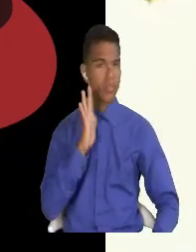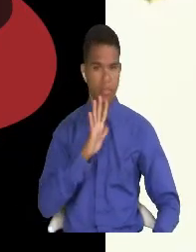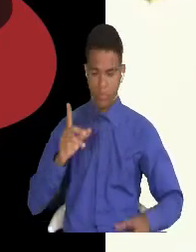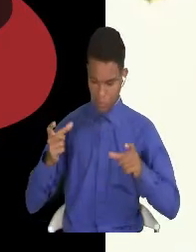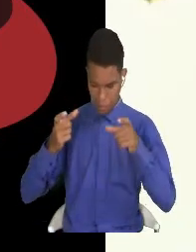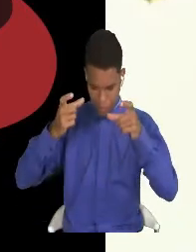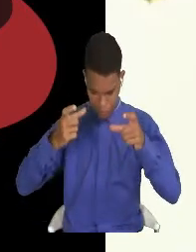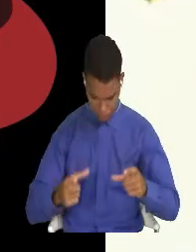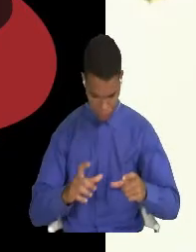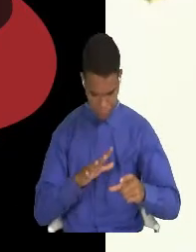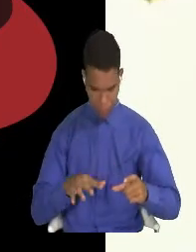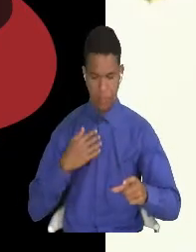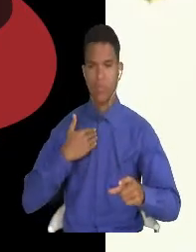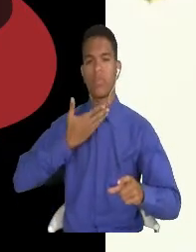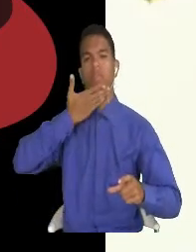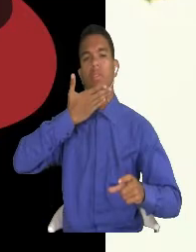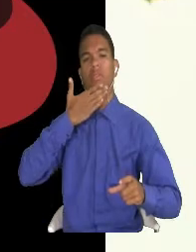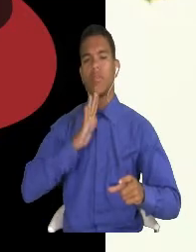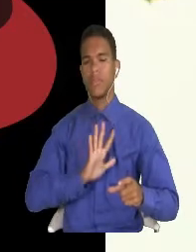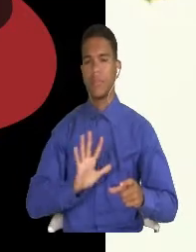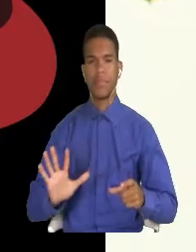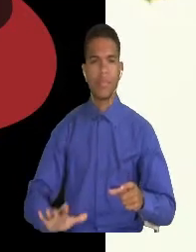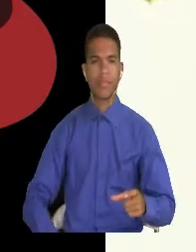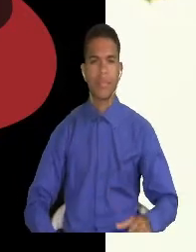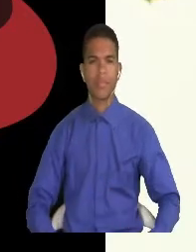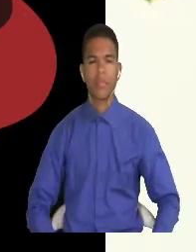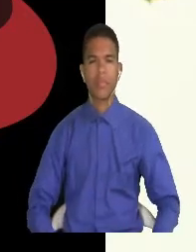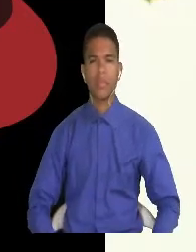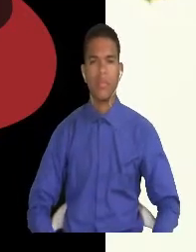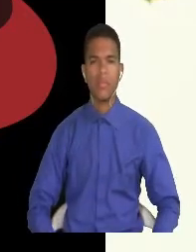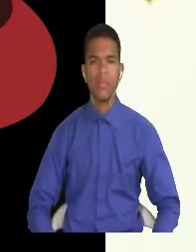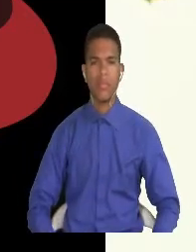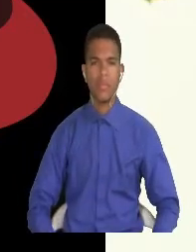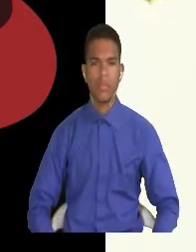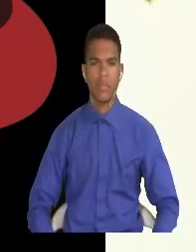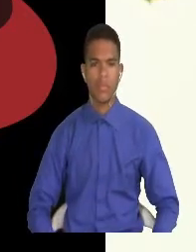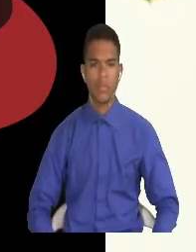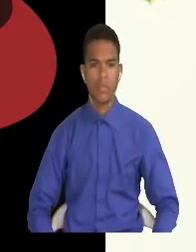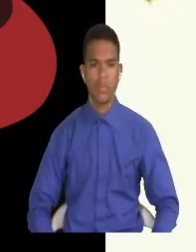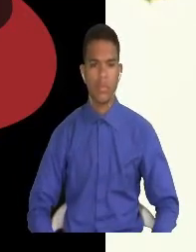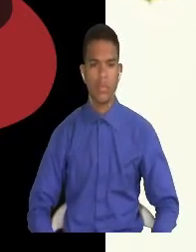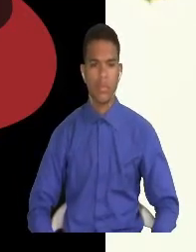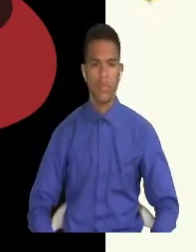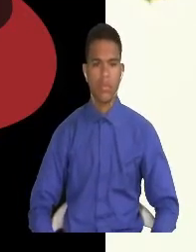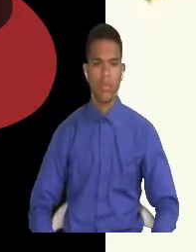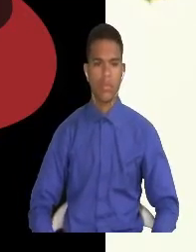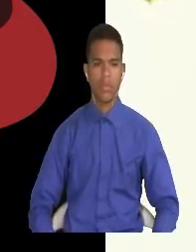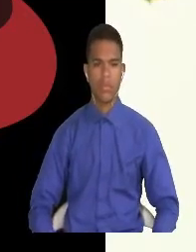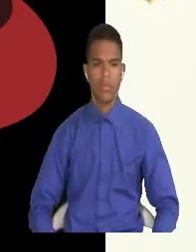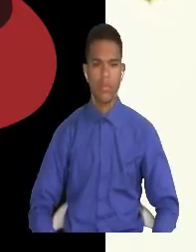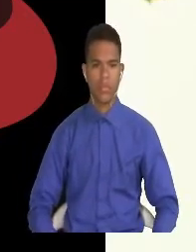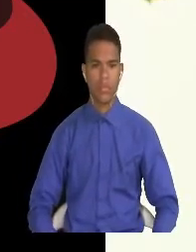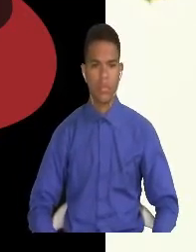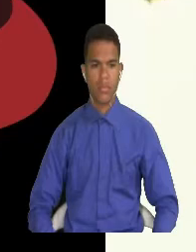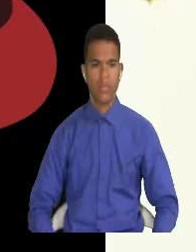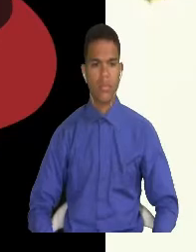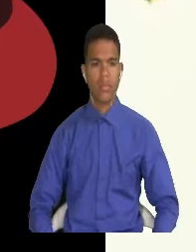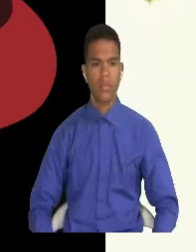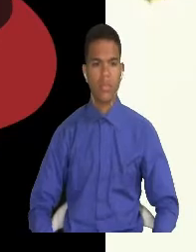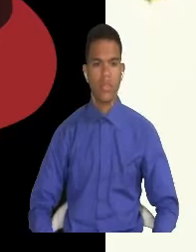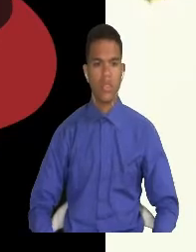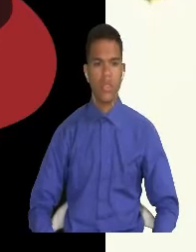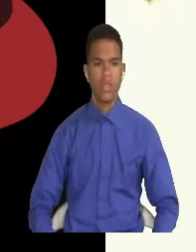aquí. A ver. Mi Roche, ya por aquí también, yo también estoy terminando. Sí. Qué belleza se emplatado,